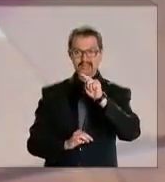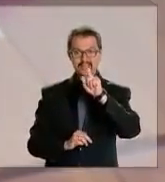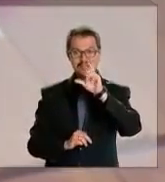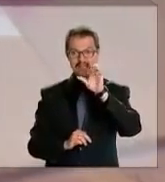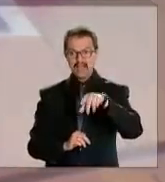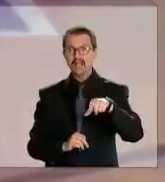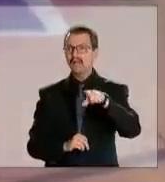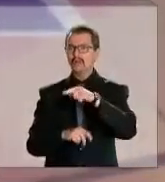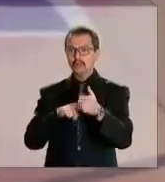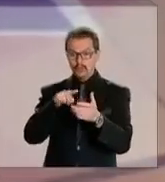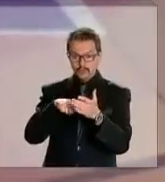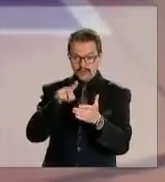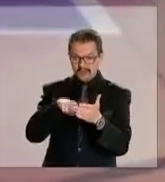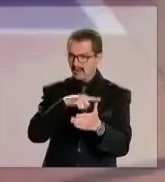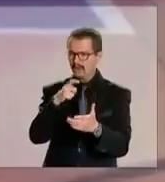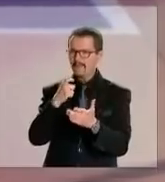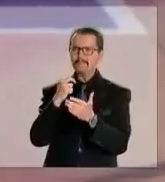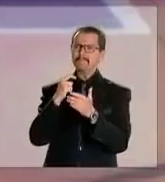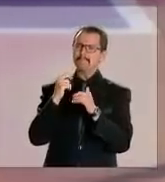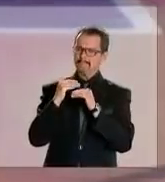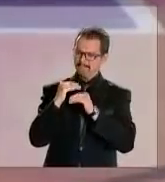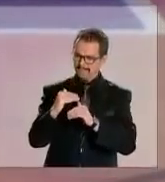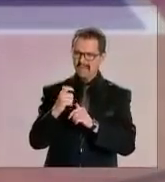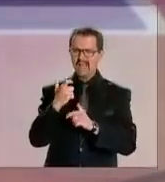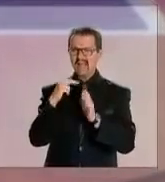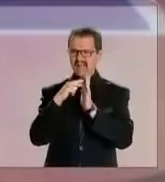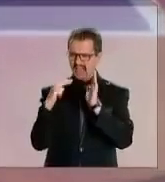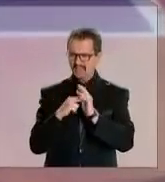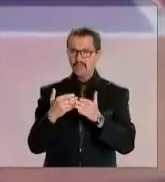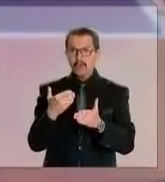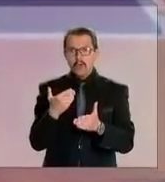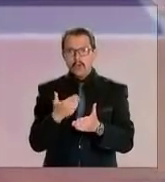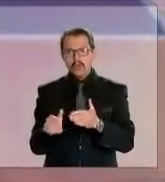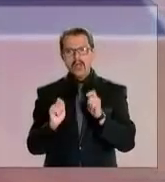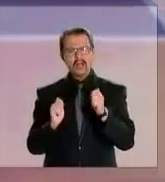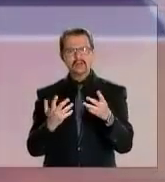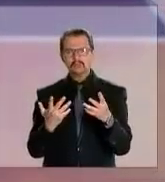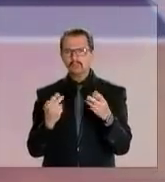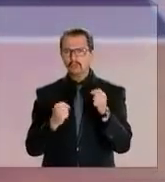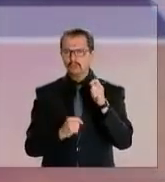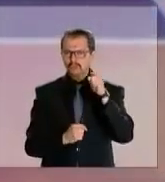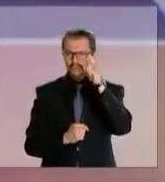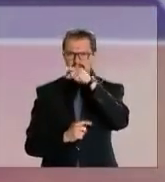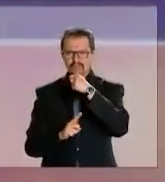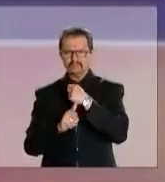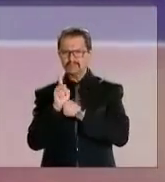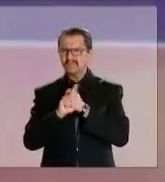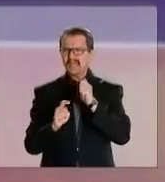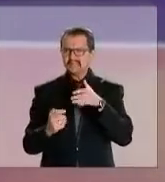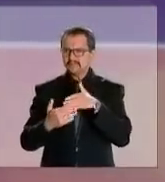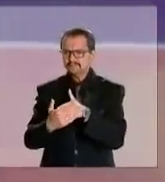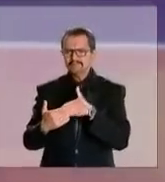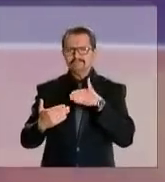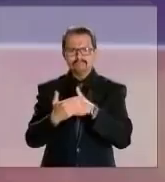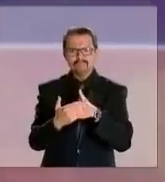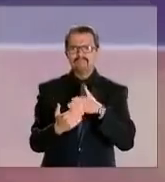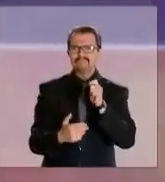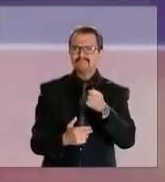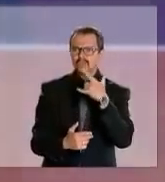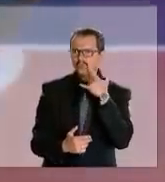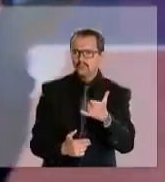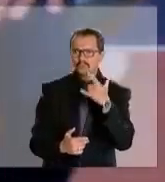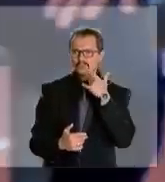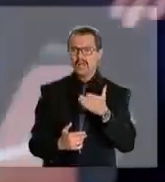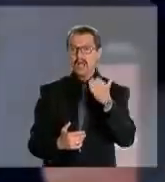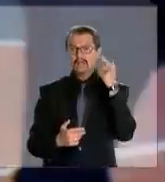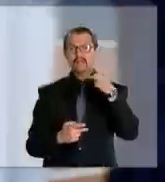día de hoy con muchas dificultades con enormes problemas y con grandes retos pero muchas de esas amenazas que estaban presentes se han venido conjurar me